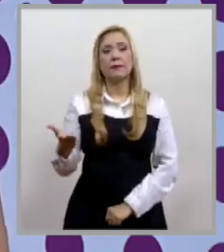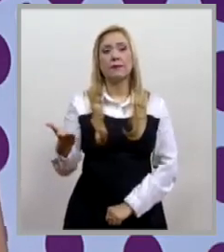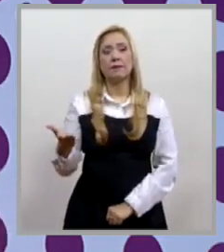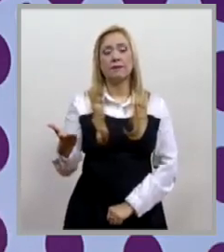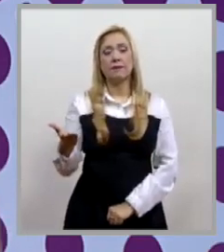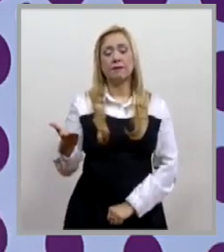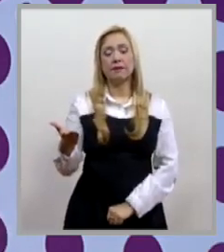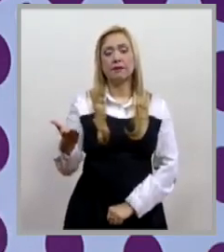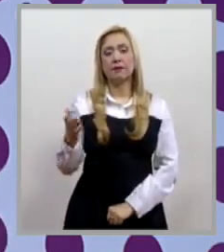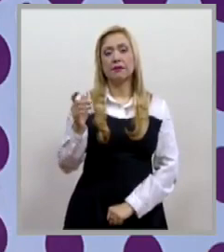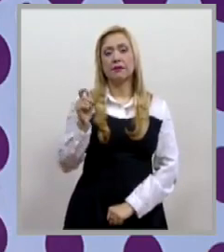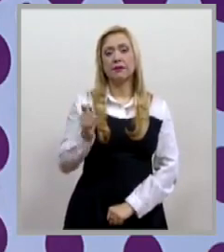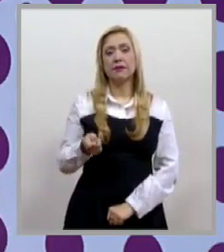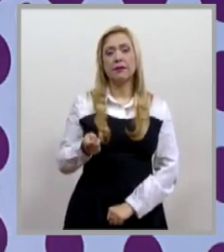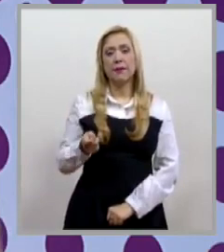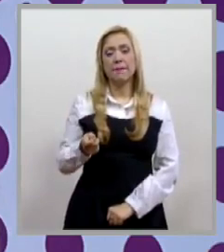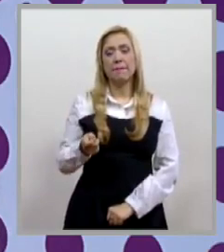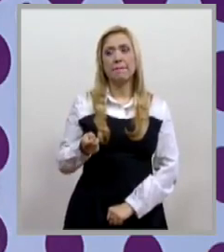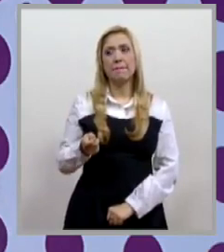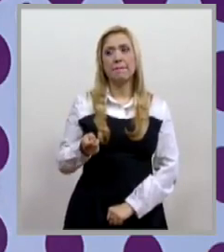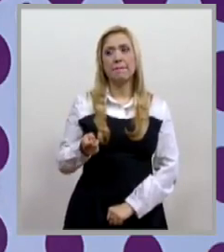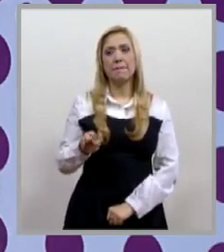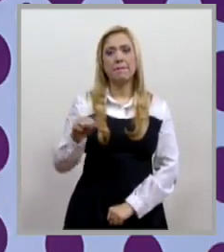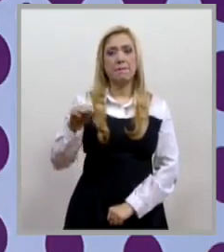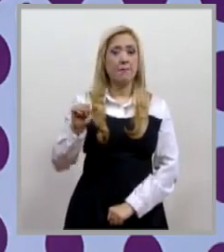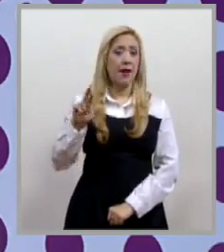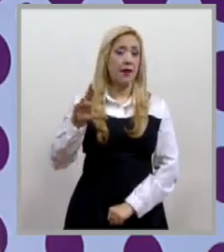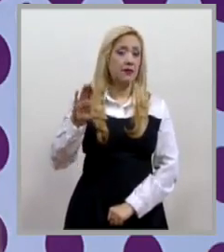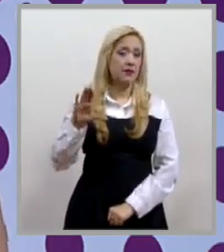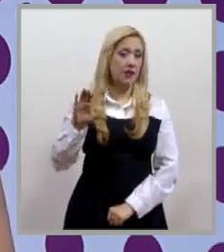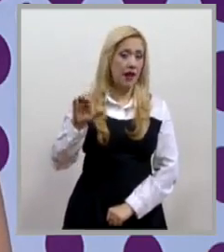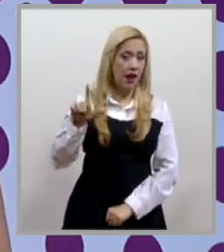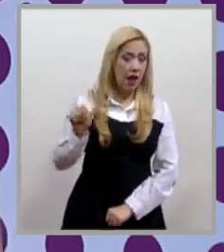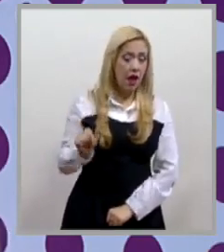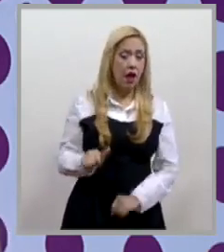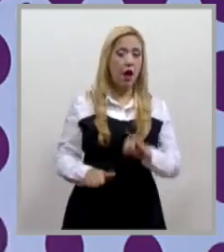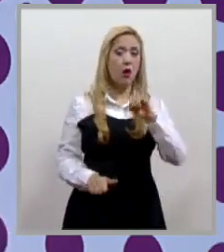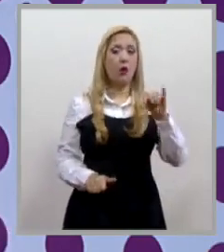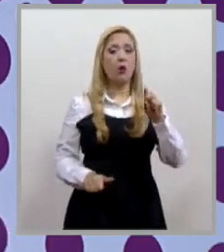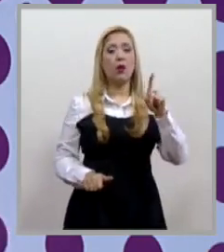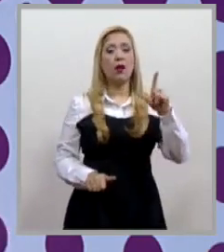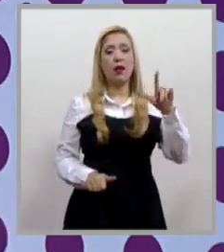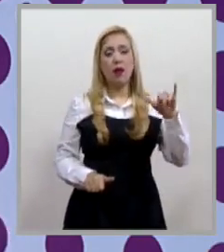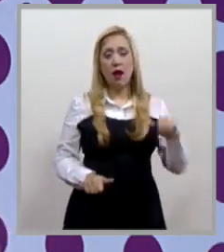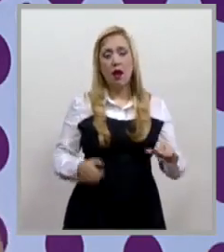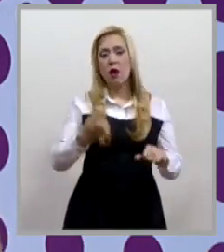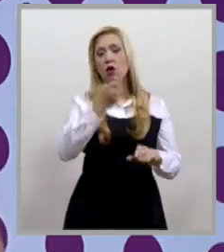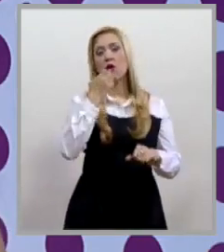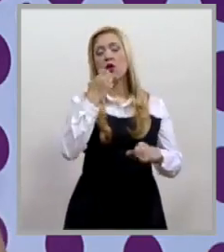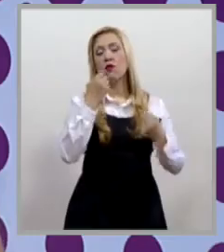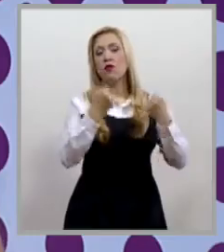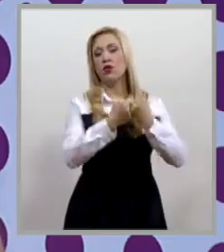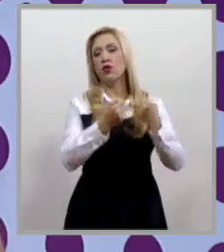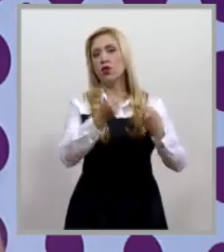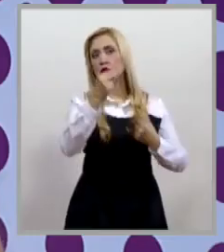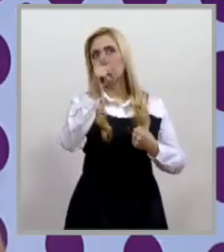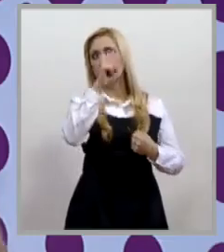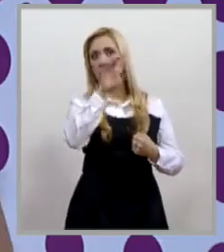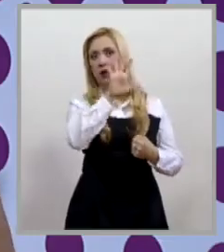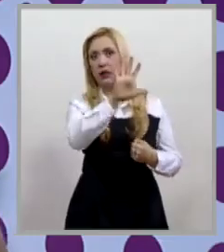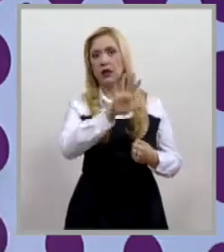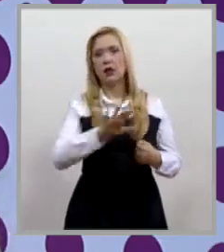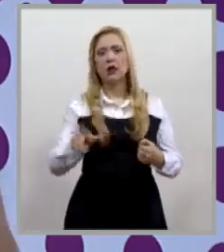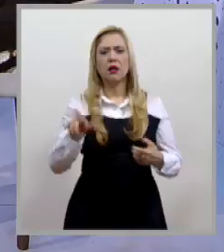la secretaria, como Marcela Lagarde, como Julia Monarres en el Colegio de la Frontera Norte, y empiezan a darle